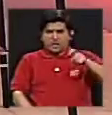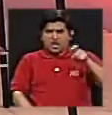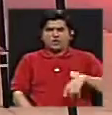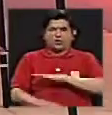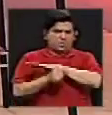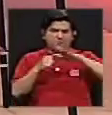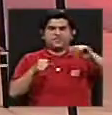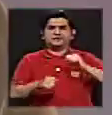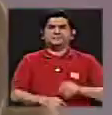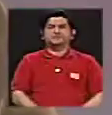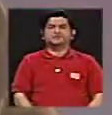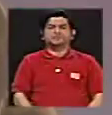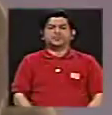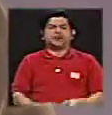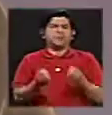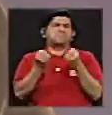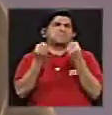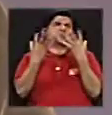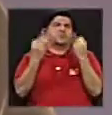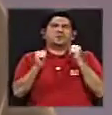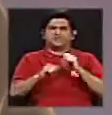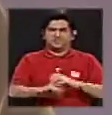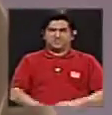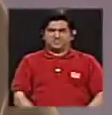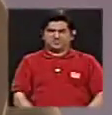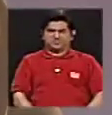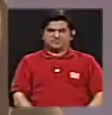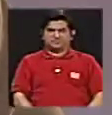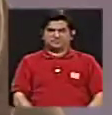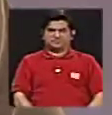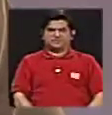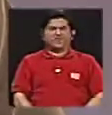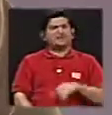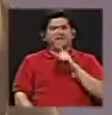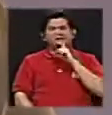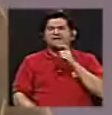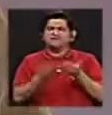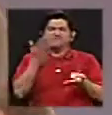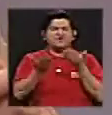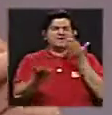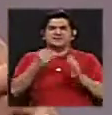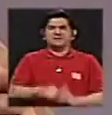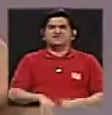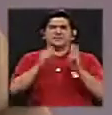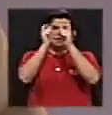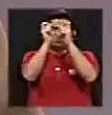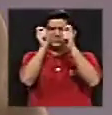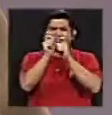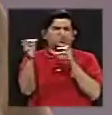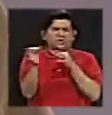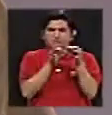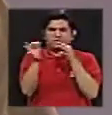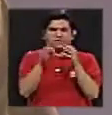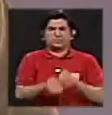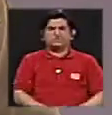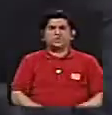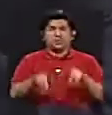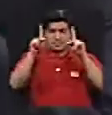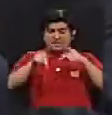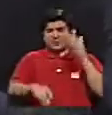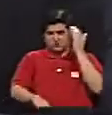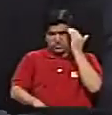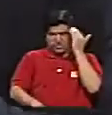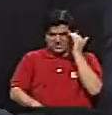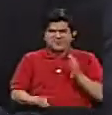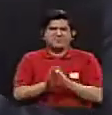plano? Sí, bueno, hay muchísimas y son muy difíciles, digamos, de detallar ahora. Pero vamos, para que el público lo entienda